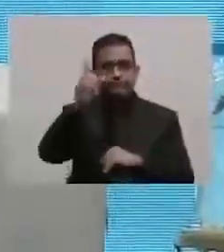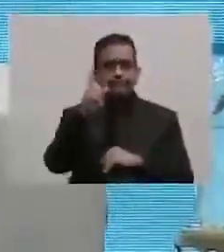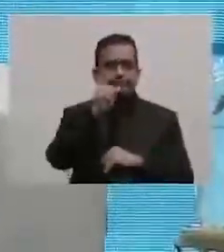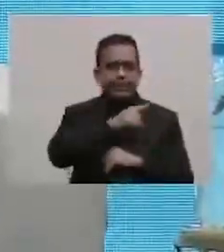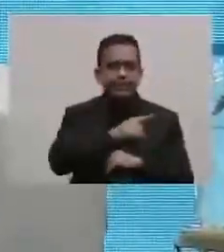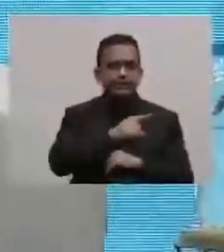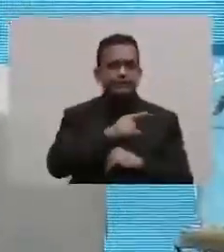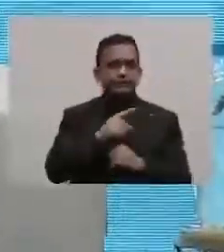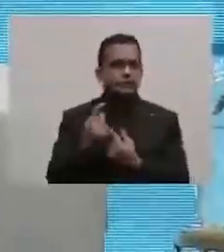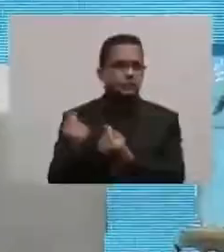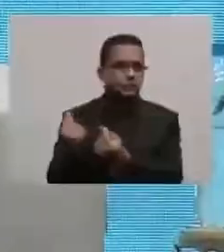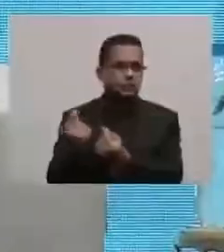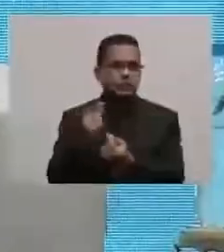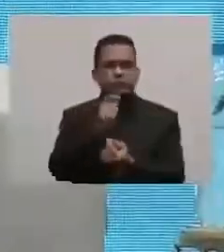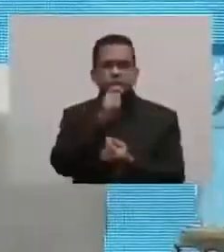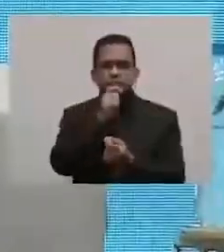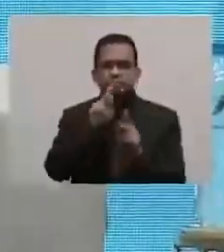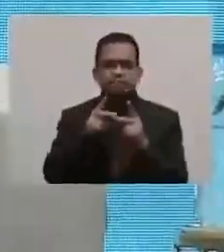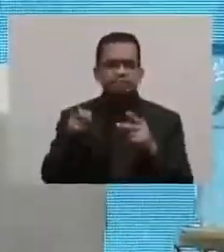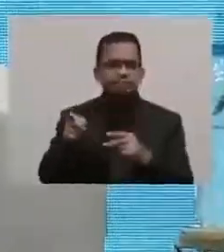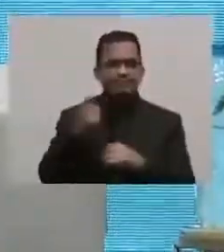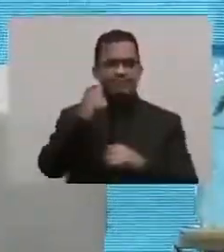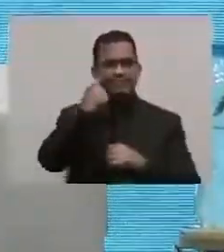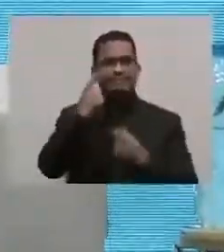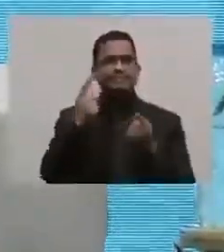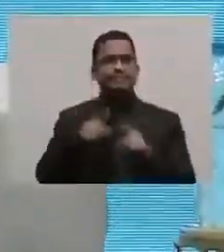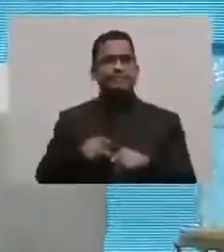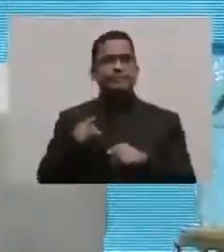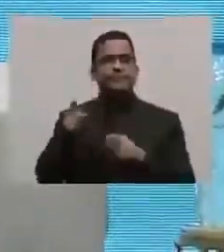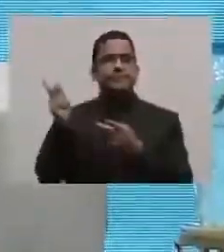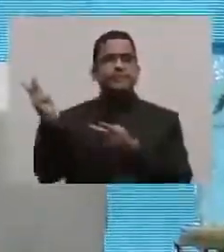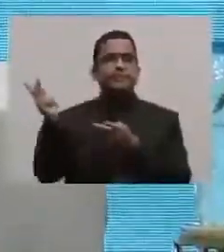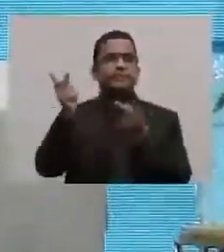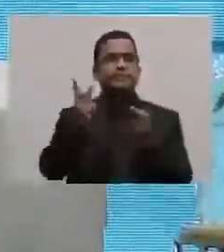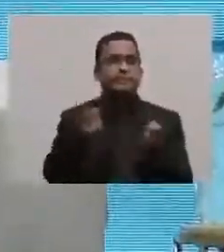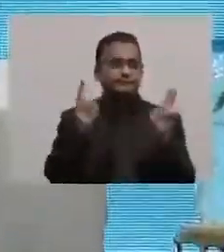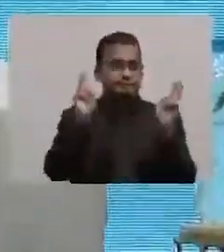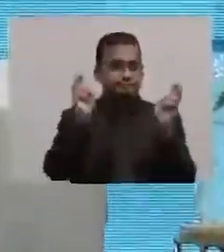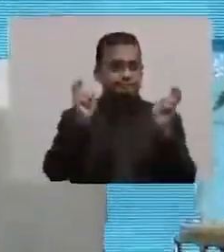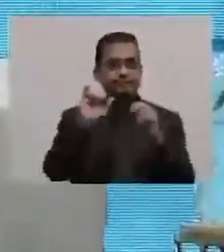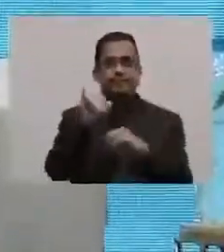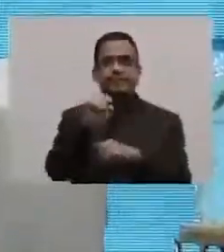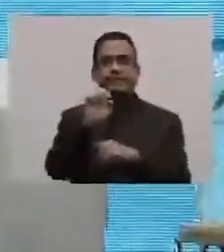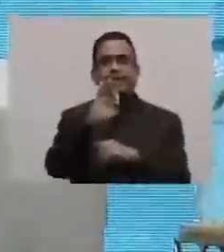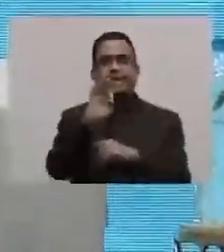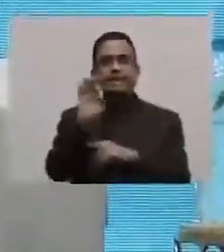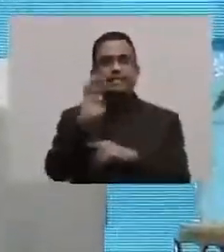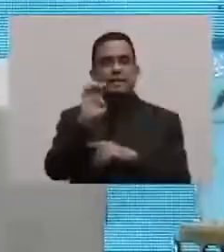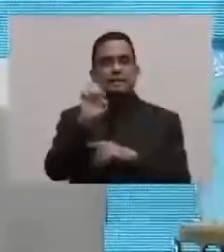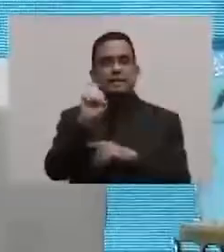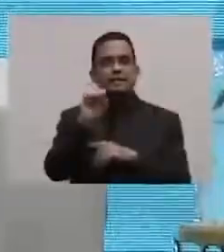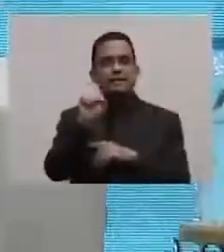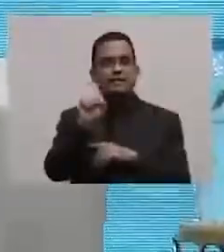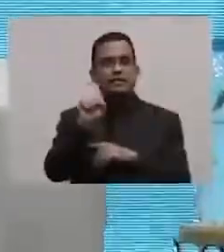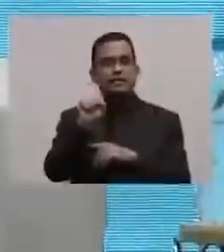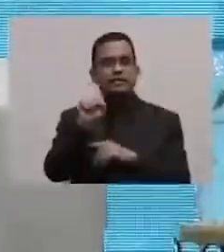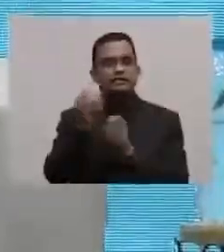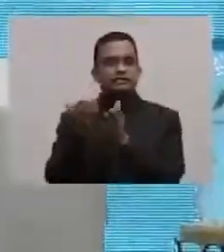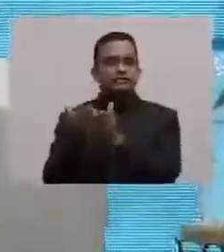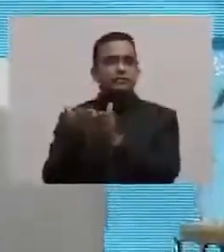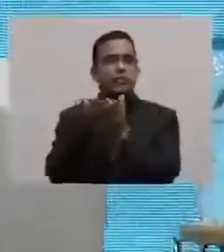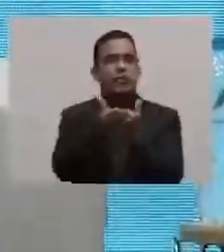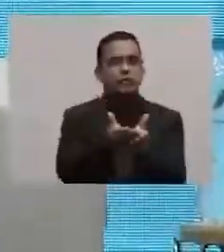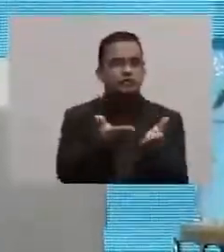caso reciente en la prensa local con una supuesta visita de Jeff Bezos en un yate. ¿Cuál